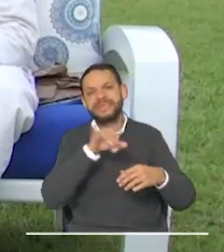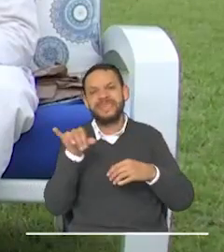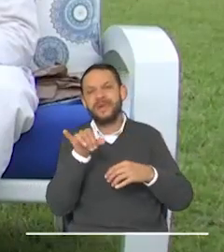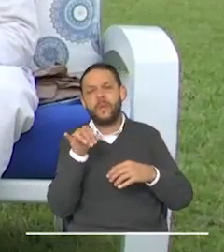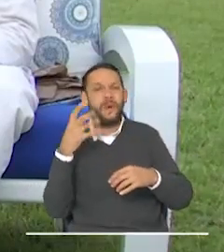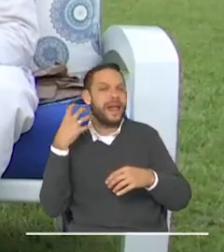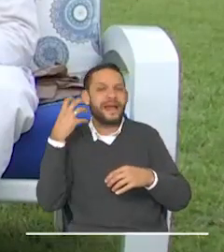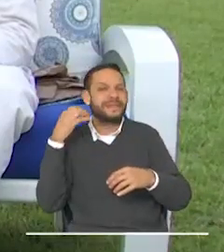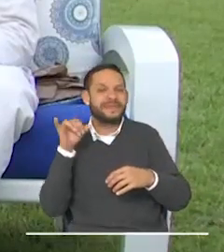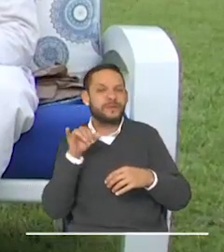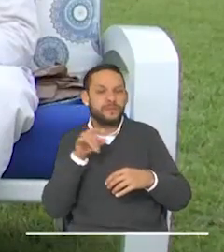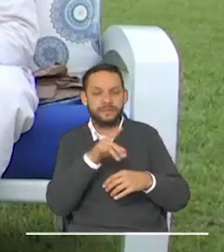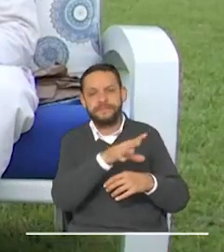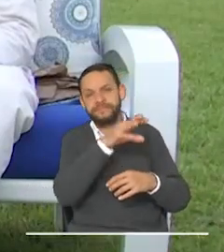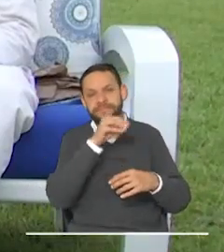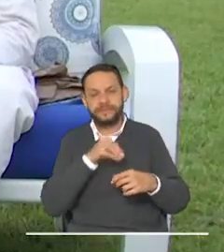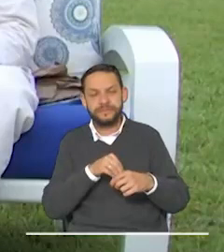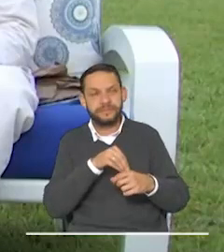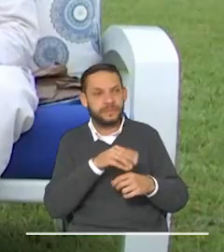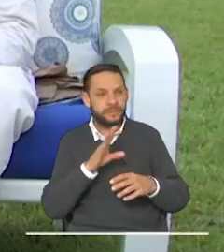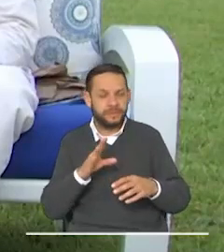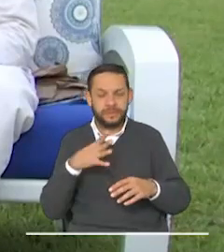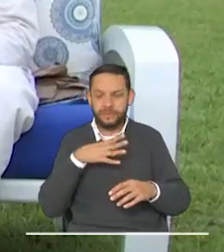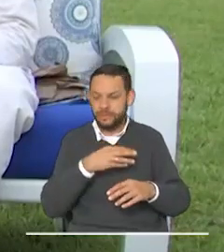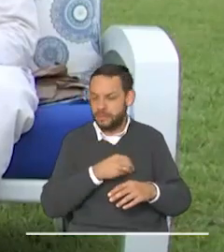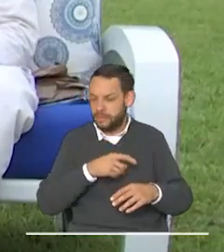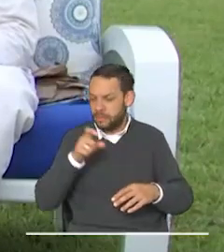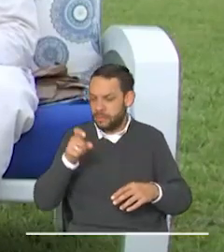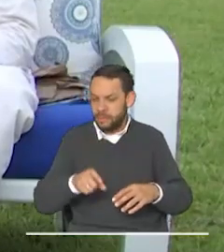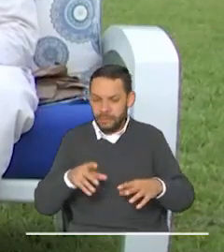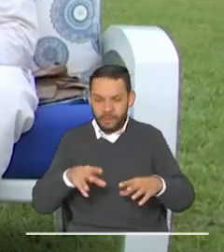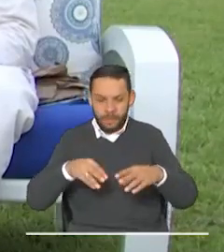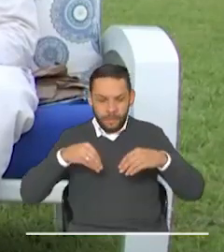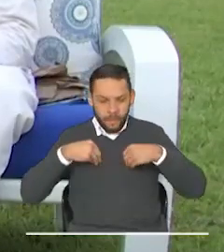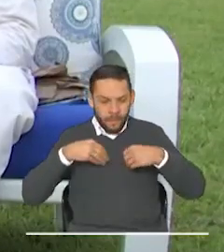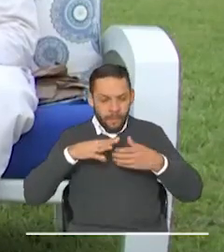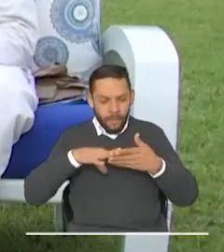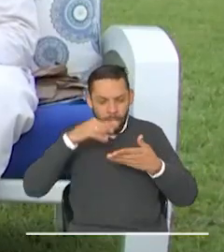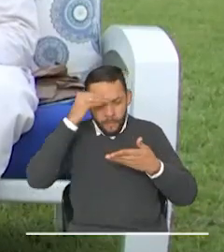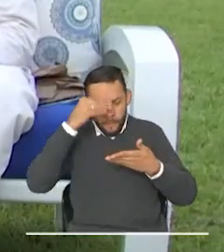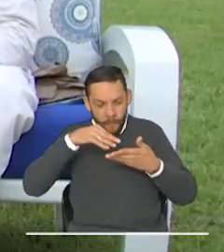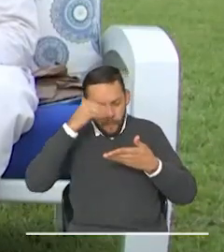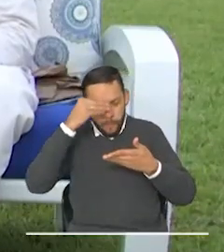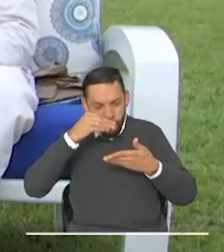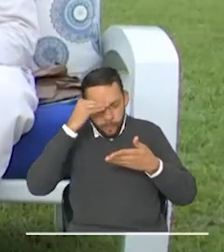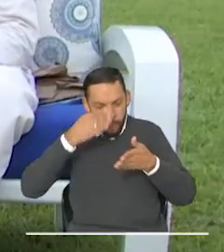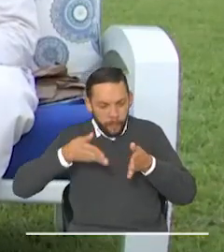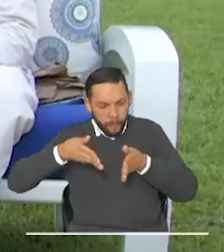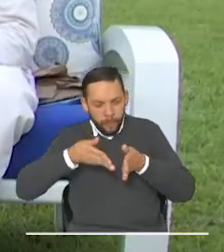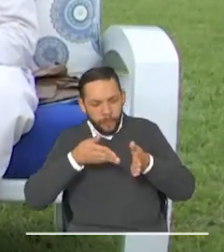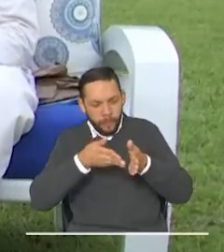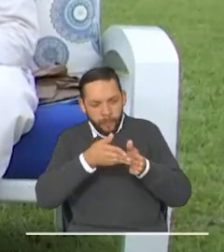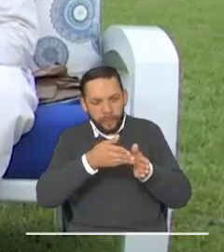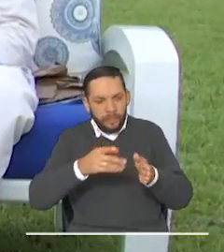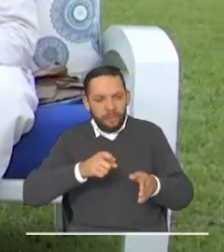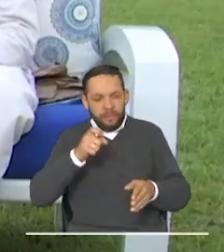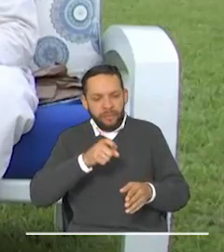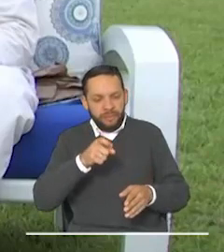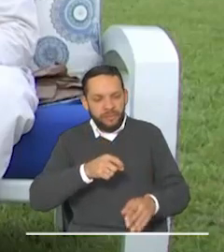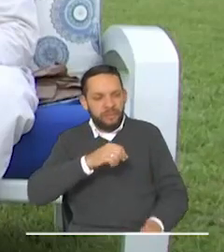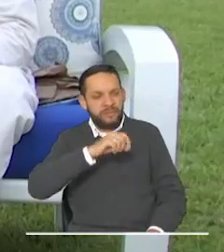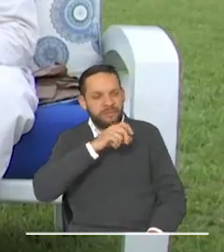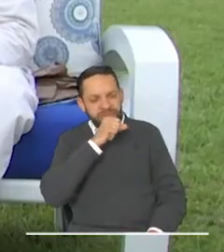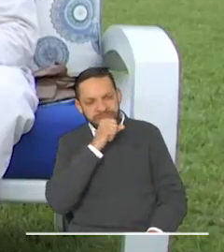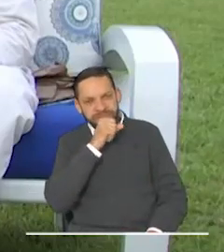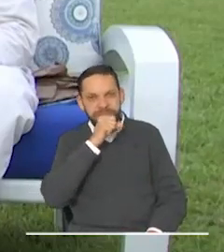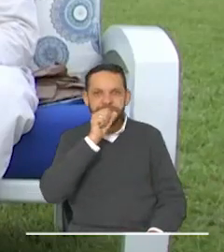empezamos a reconocer que lo primero que yo debo aprender hacer Dentro de este camino es a decirme No porque yo